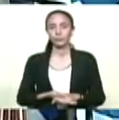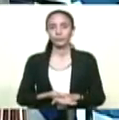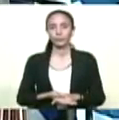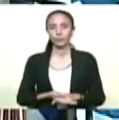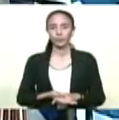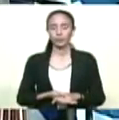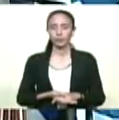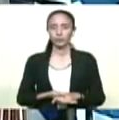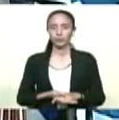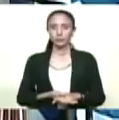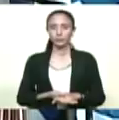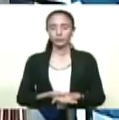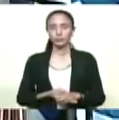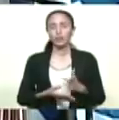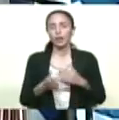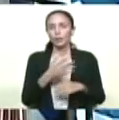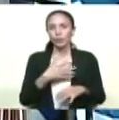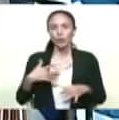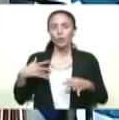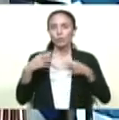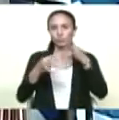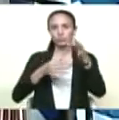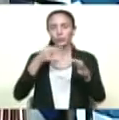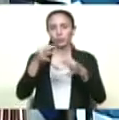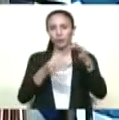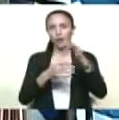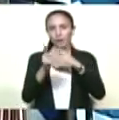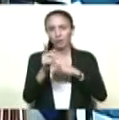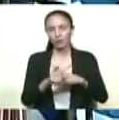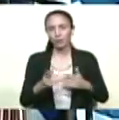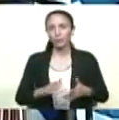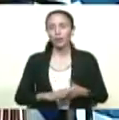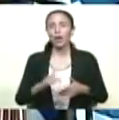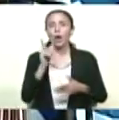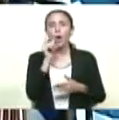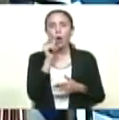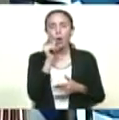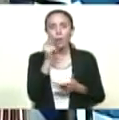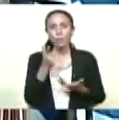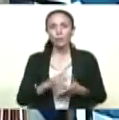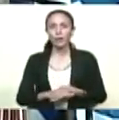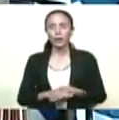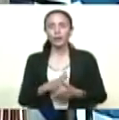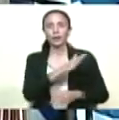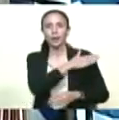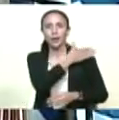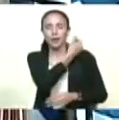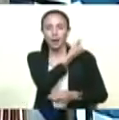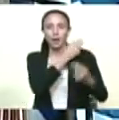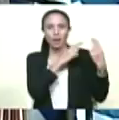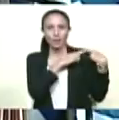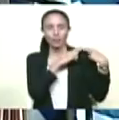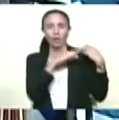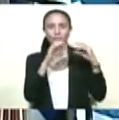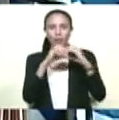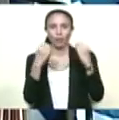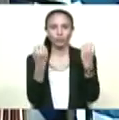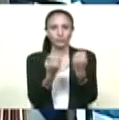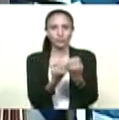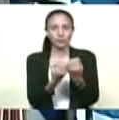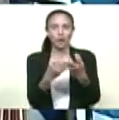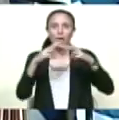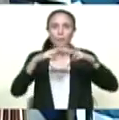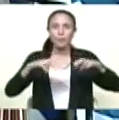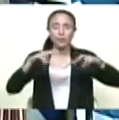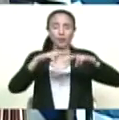por todo lo anteriormente dicho el llano rafael ramírez la averiguación penal oficial que se le ha abierto